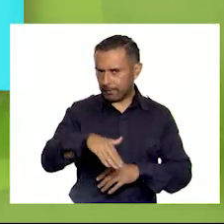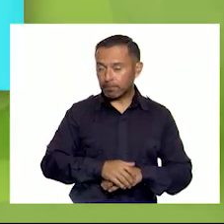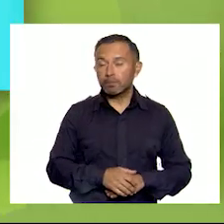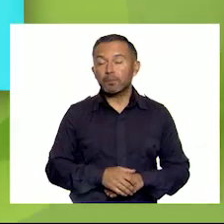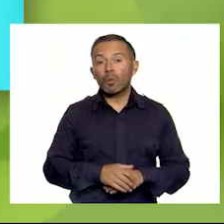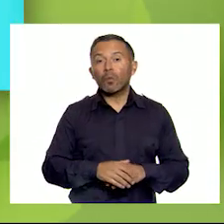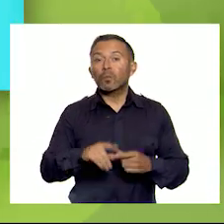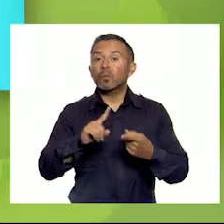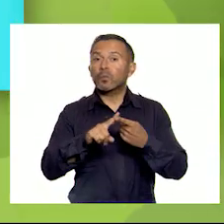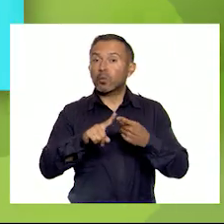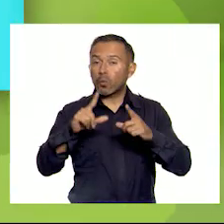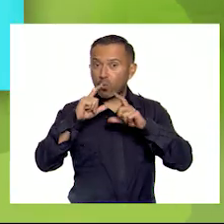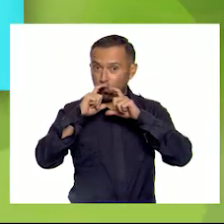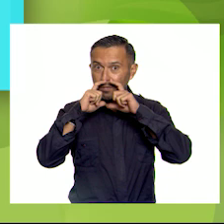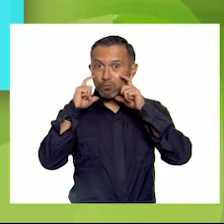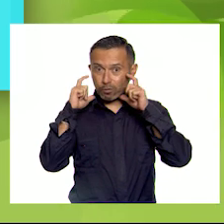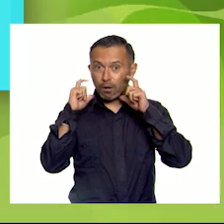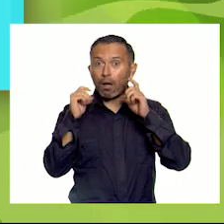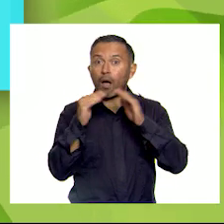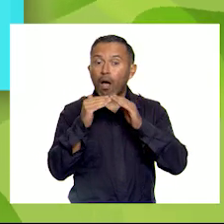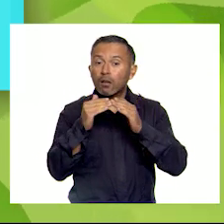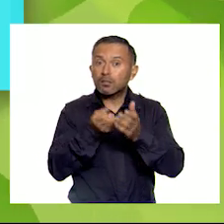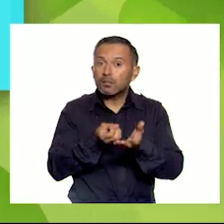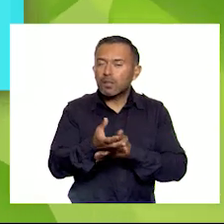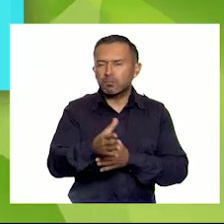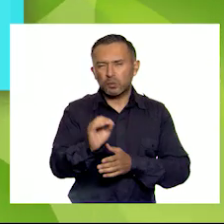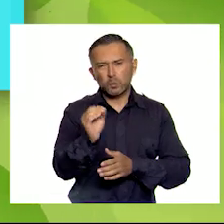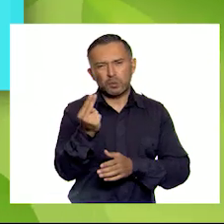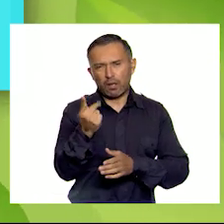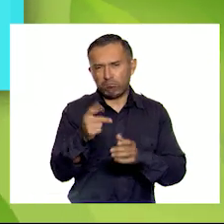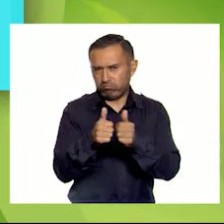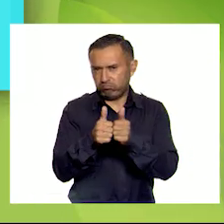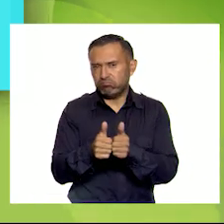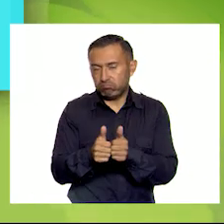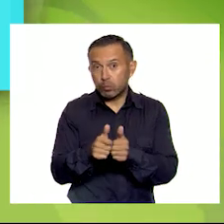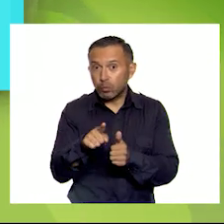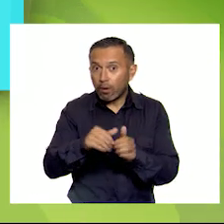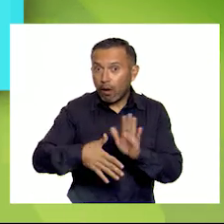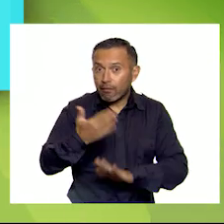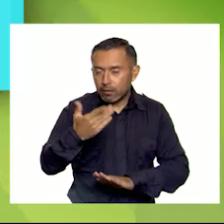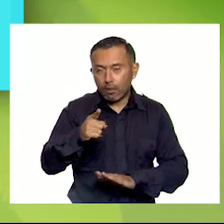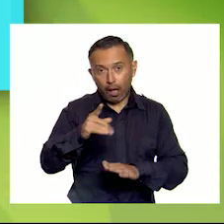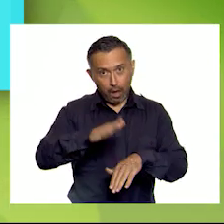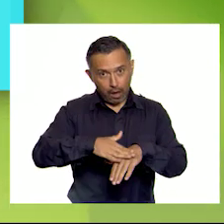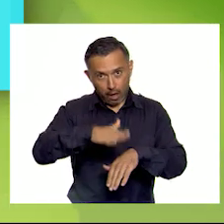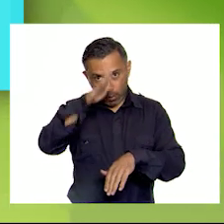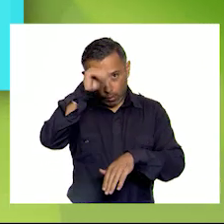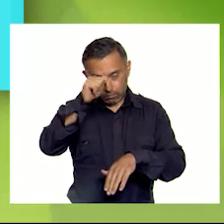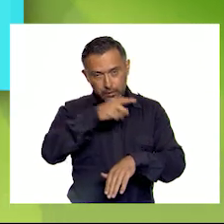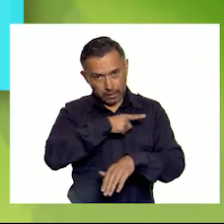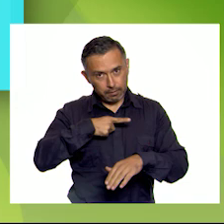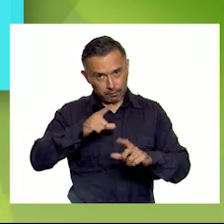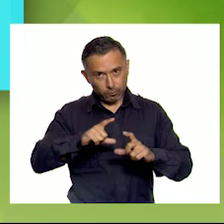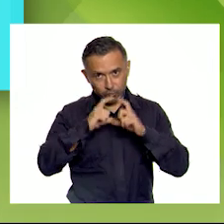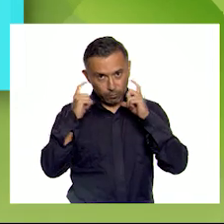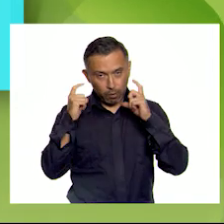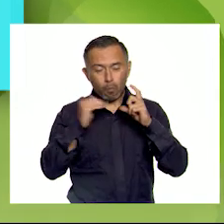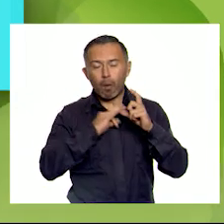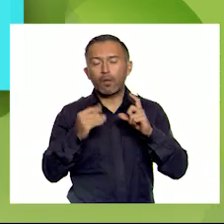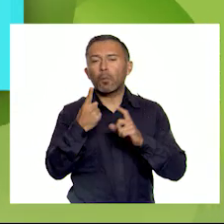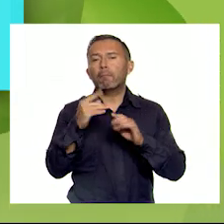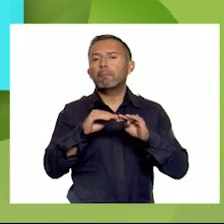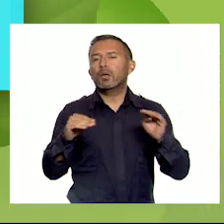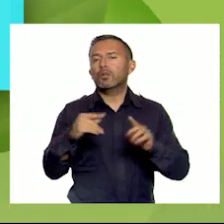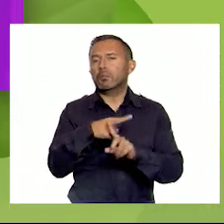Utiliza cubrebocas. No salgas de casa. Si tienes que hacerlo, recuerda que es obligatorio utilizarlo. Mantén una distancia mínima de un